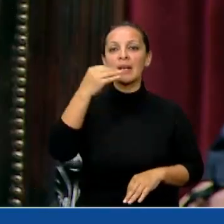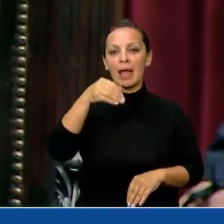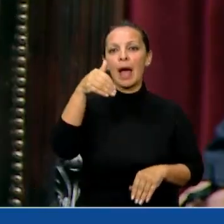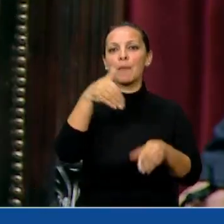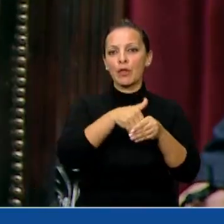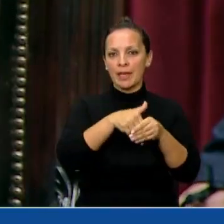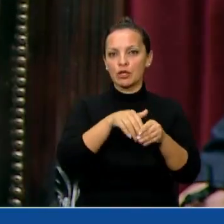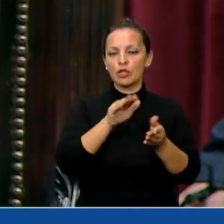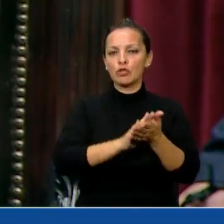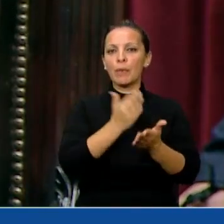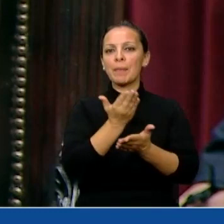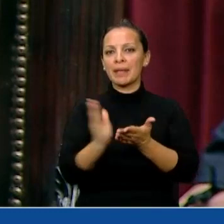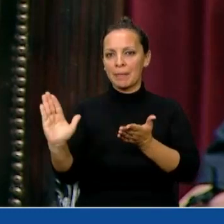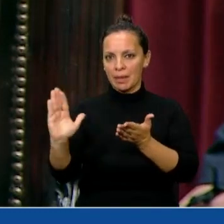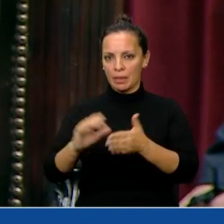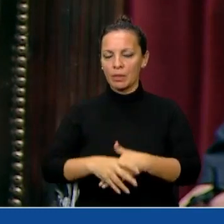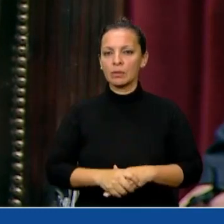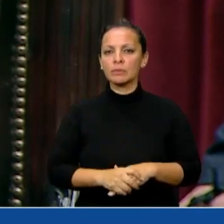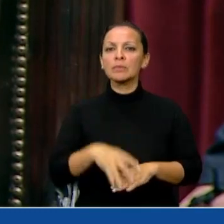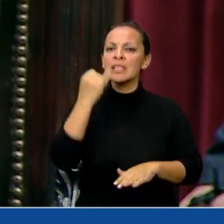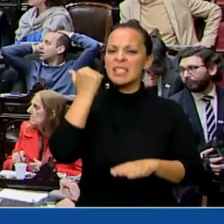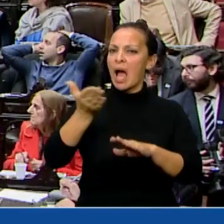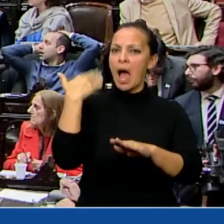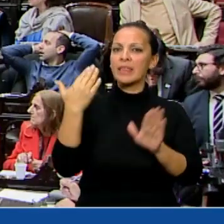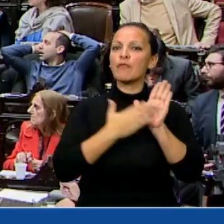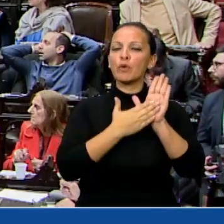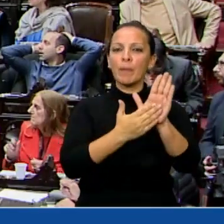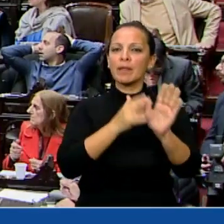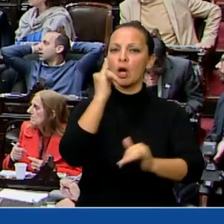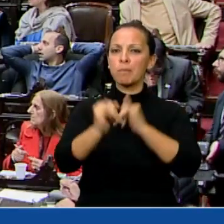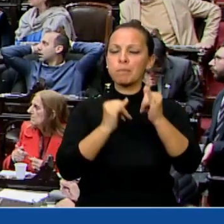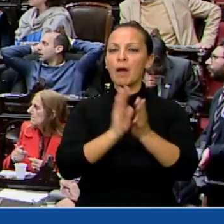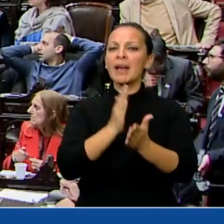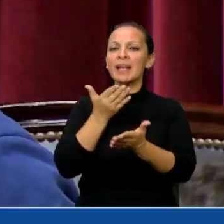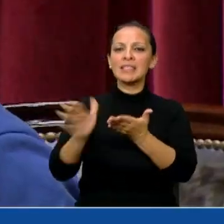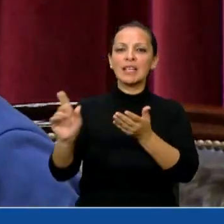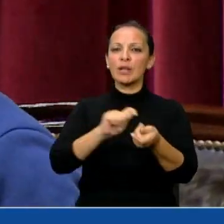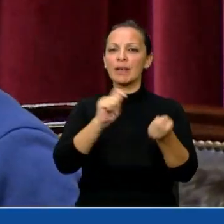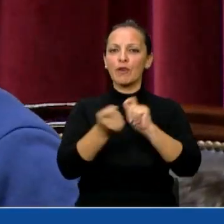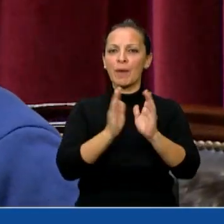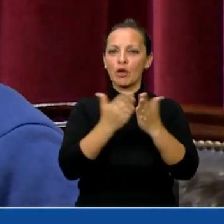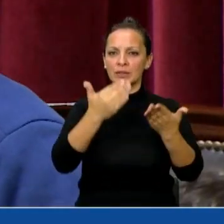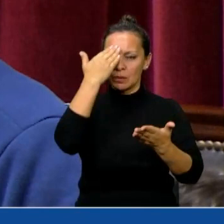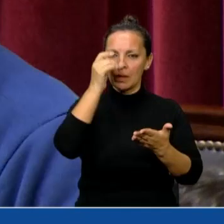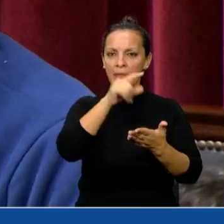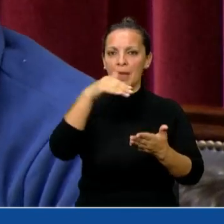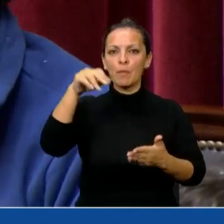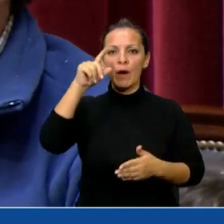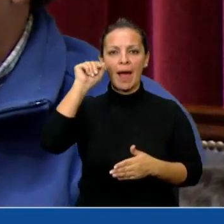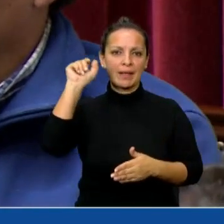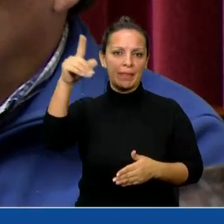del reglamento. Sí, señora Presidenta, era para someter la votación. Ya se había explicado los fundamentos, que era el rechazo a la reforma constitucional de Gerardo Morales en